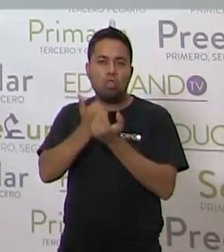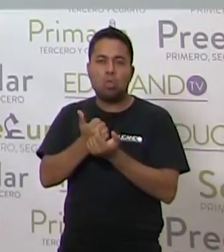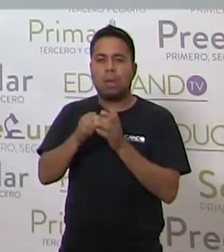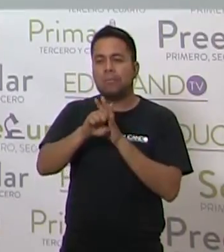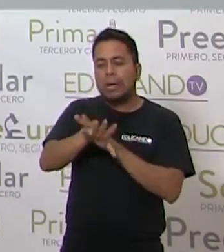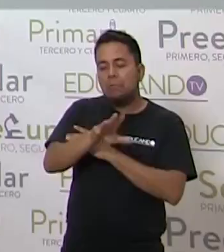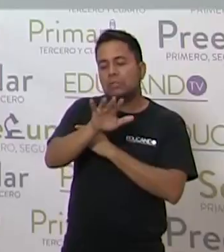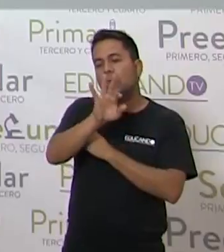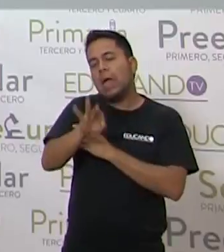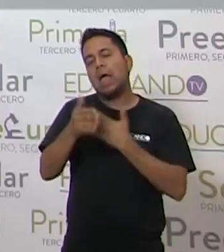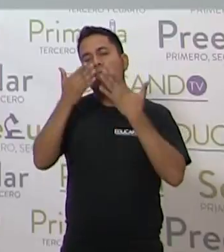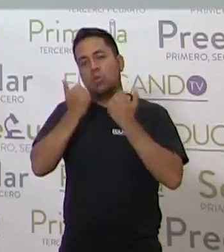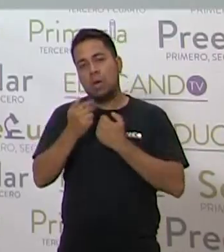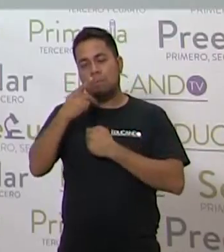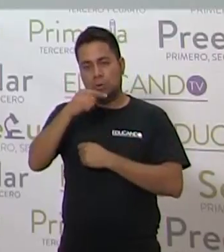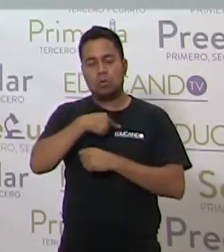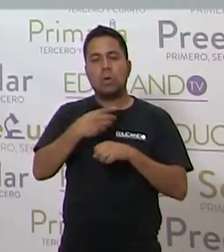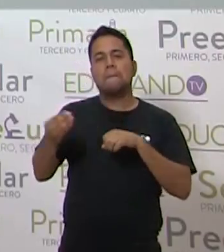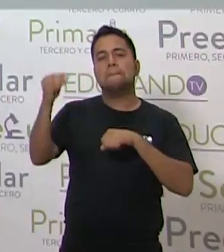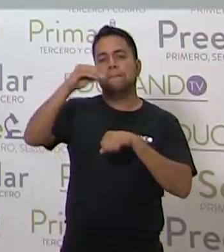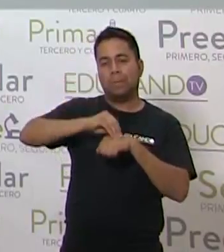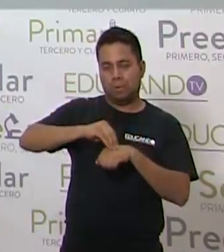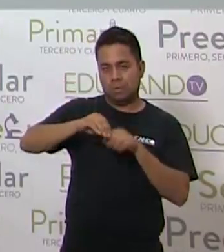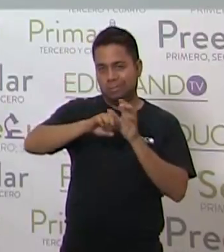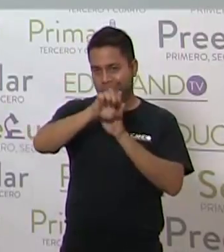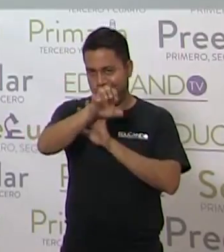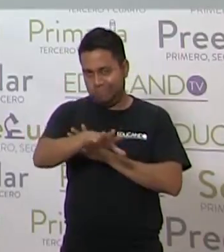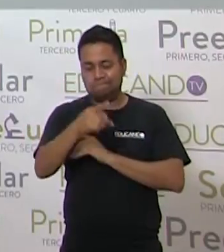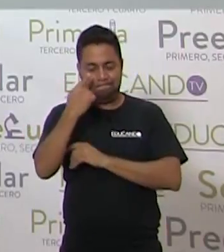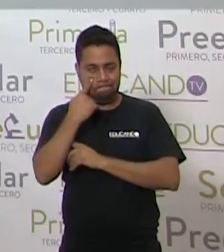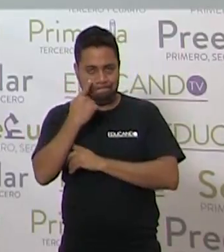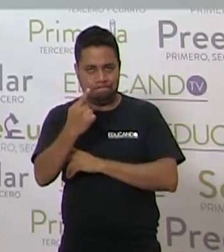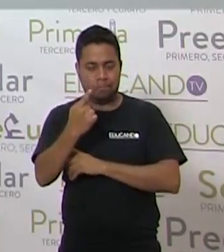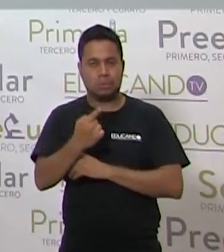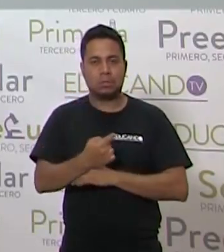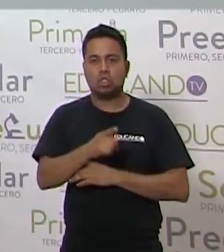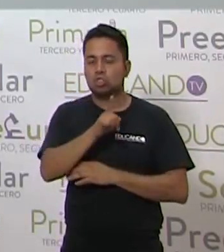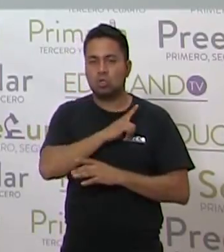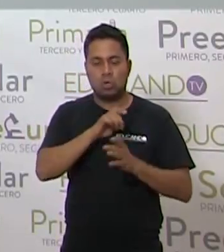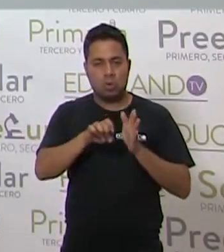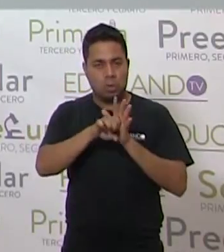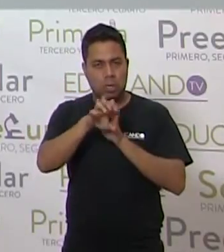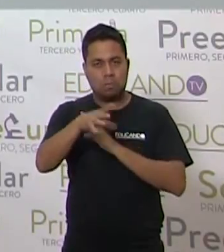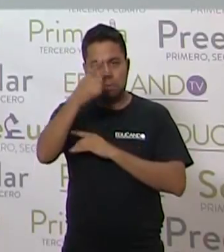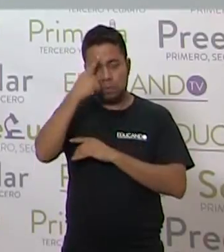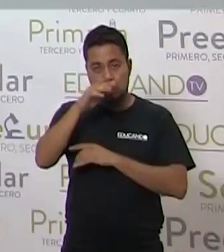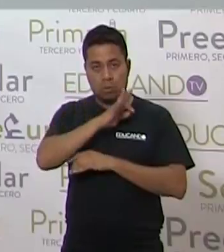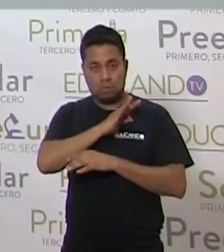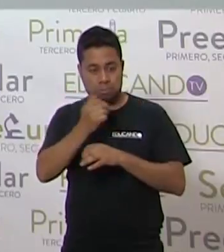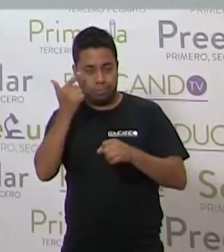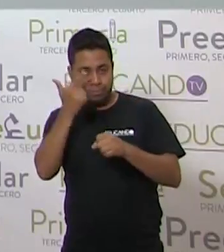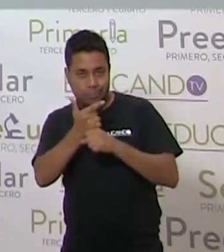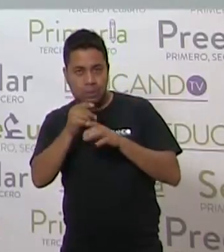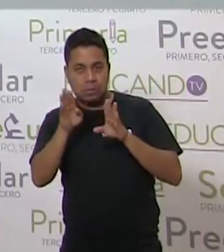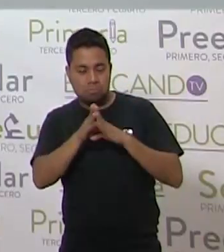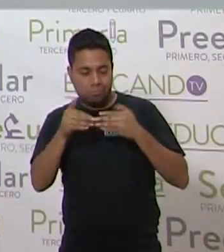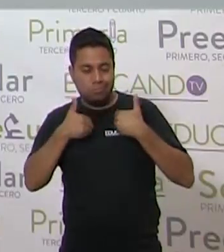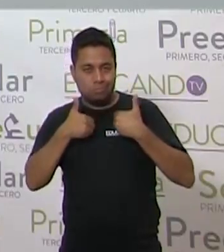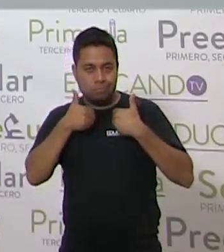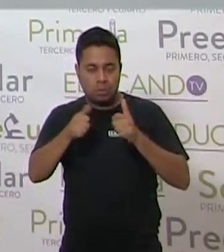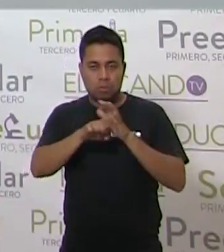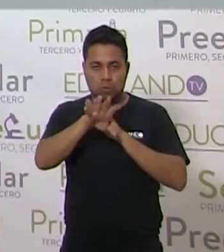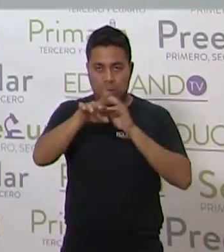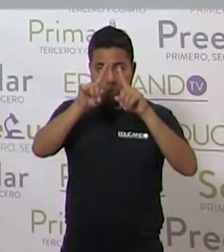ejemplo pero lo vamos a poner es decir ejemplificando nada más para que nos podamos ilustrar un poquito Si nuestra